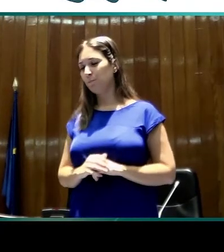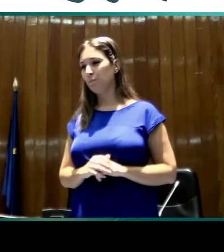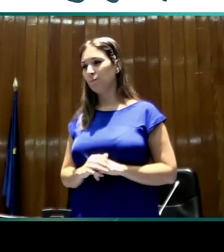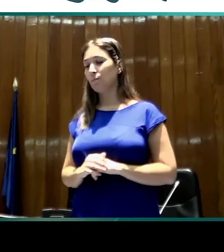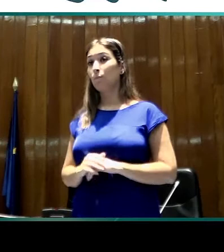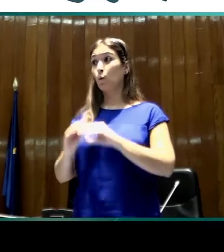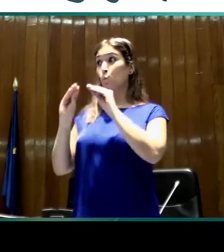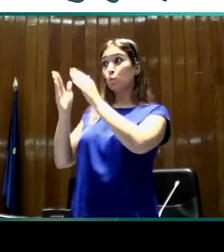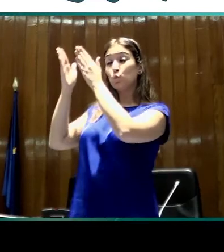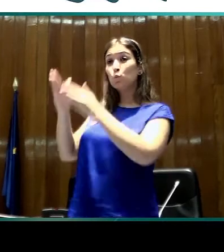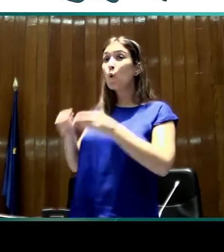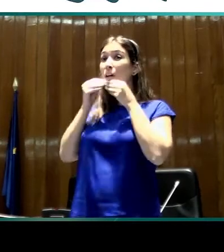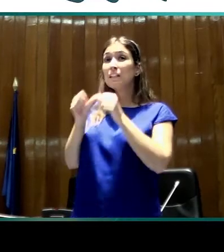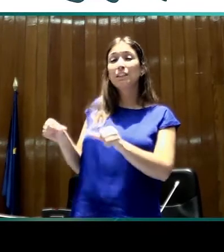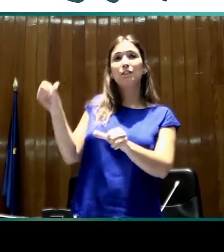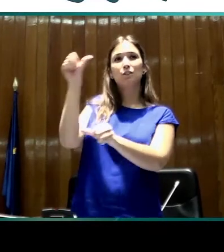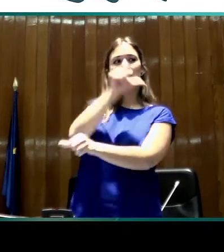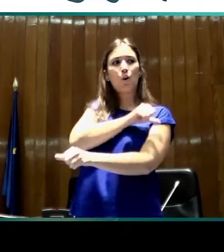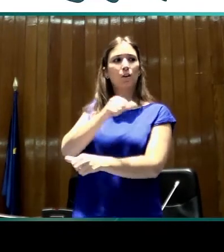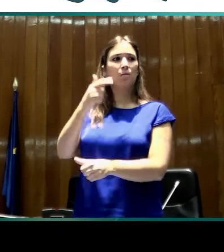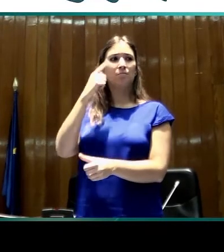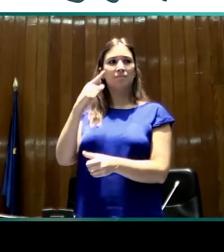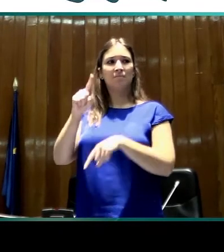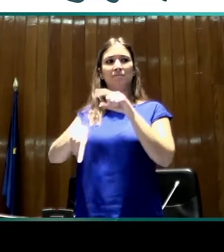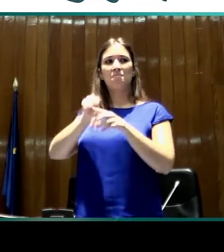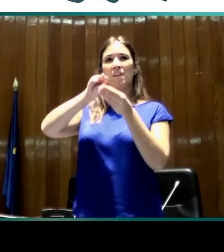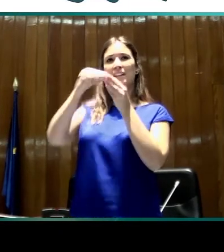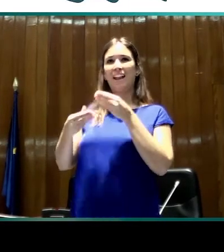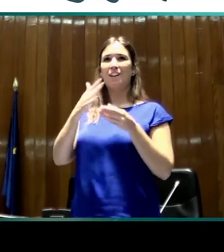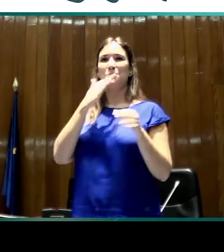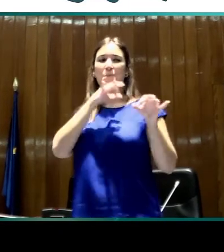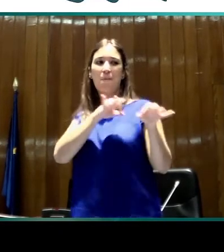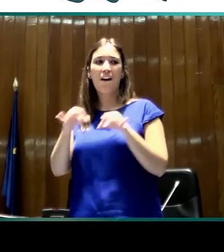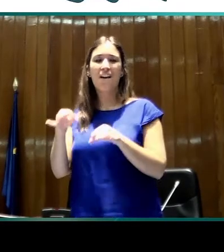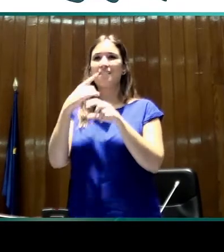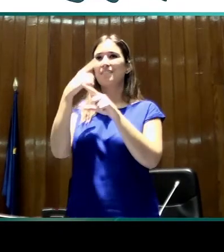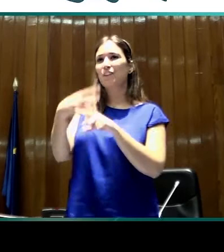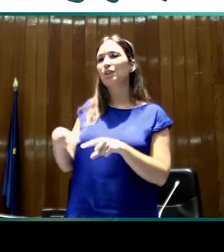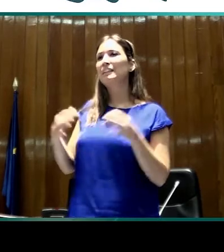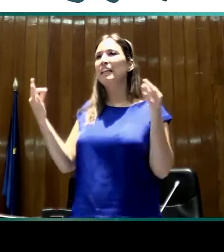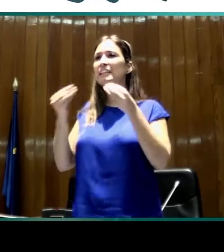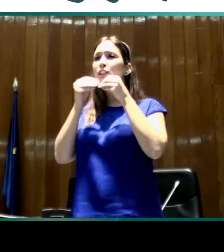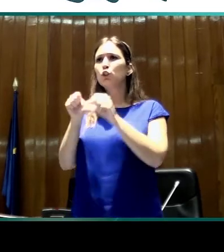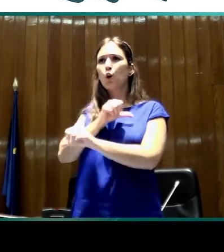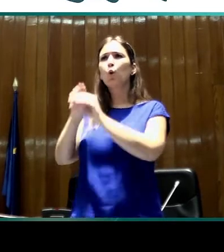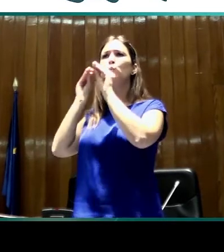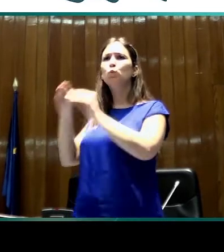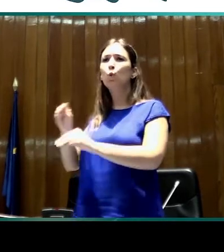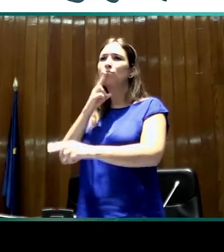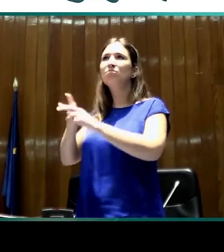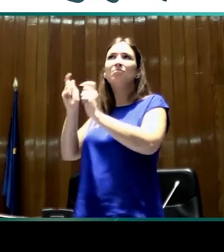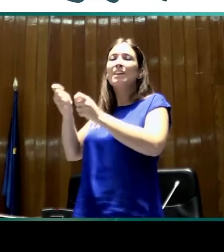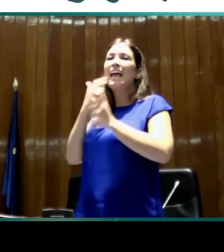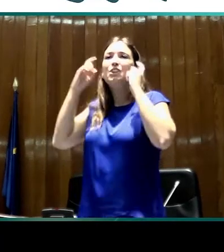Su historia, la he ido leyendo en los materiales que me han preparado, es la historia de un esfuerzo.